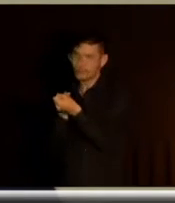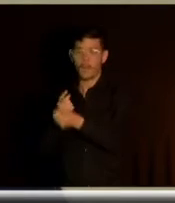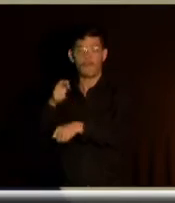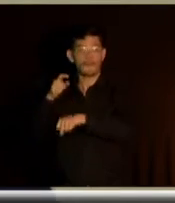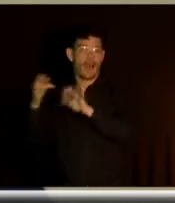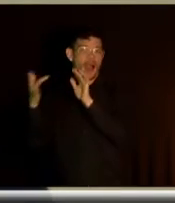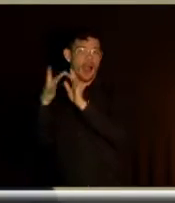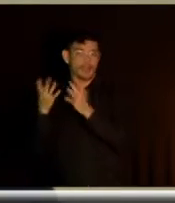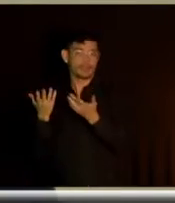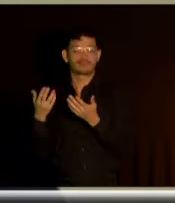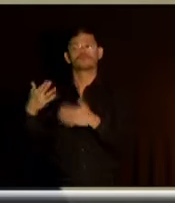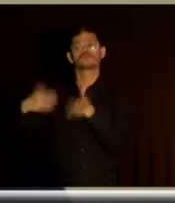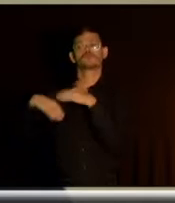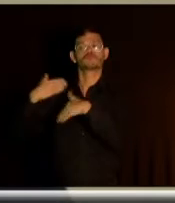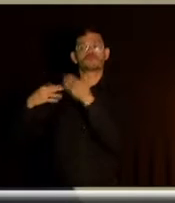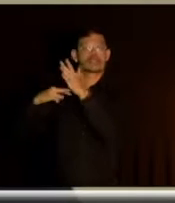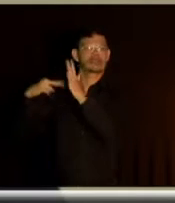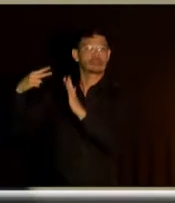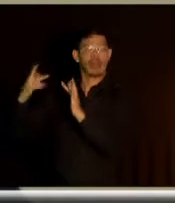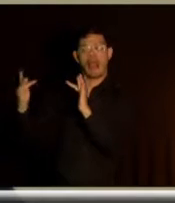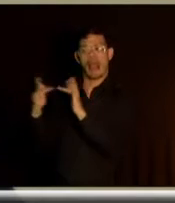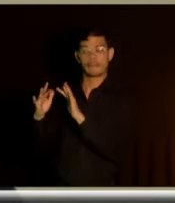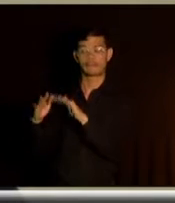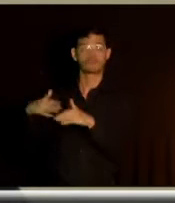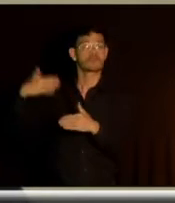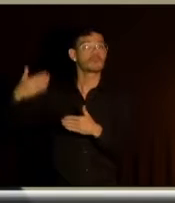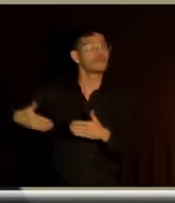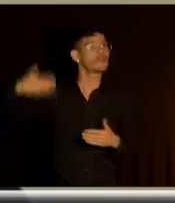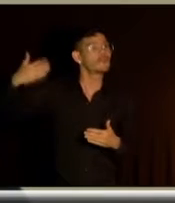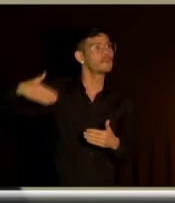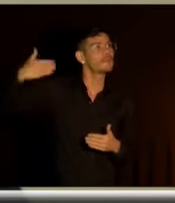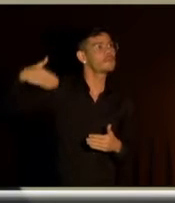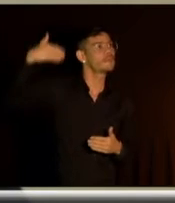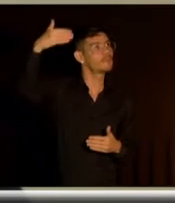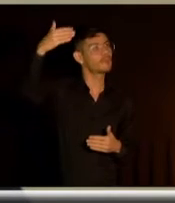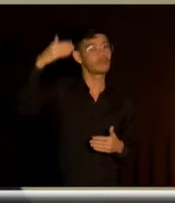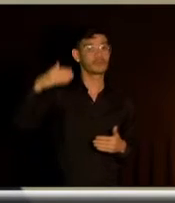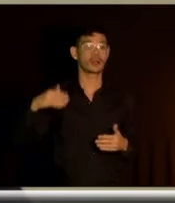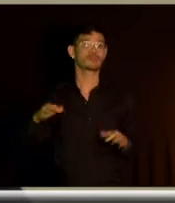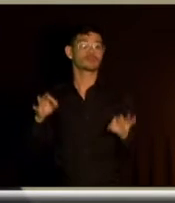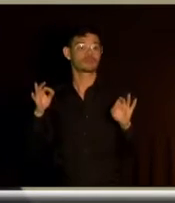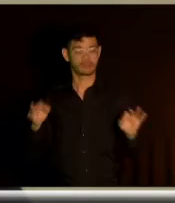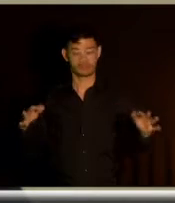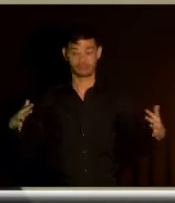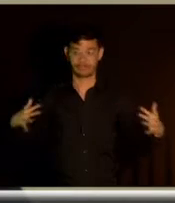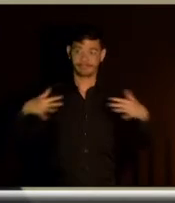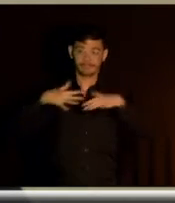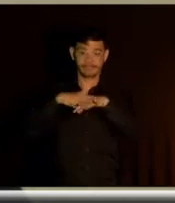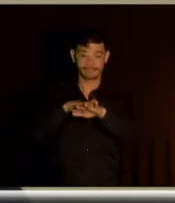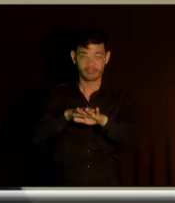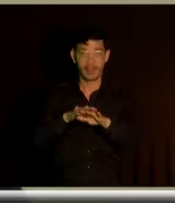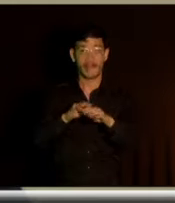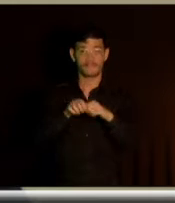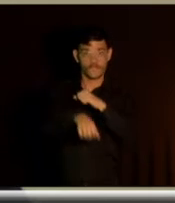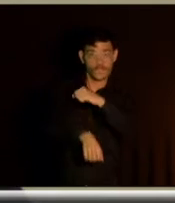de tal forma que cuando en algunas décadas nos sentemos a fusionar los mundiales de fútbol